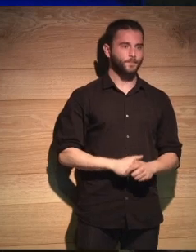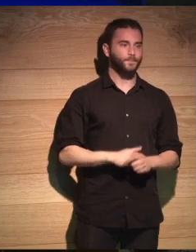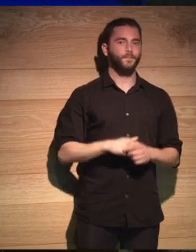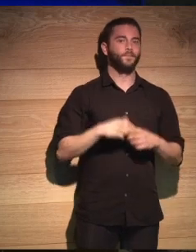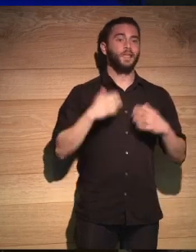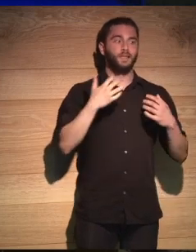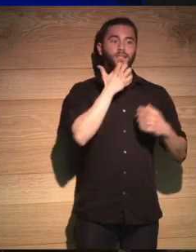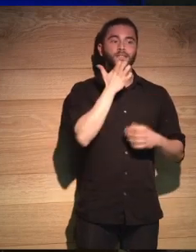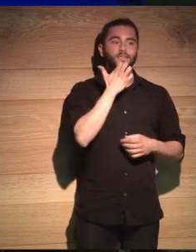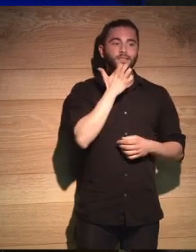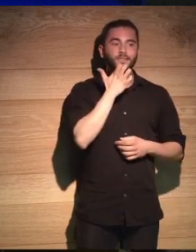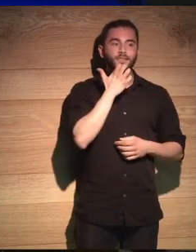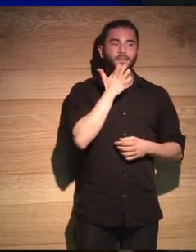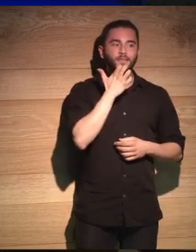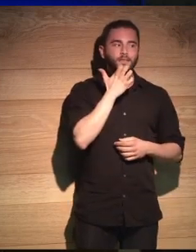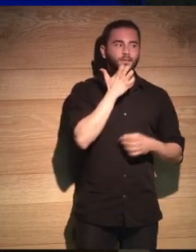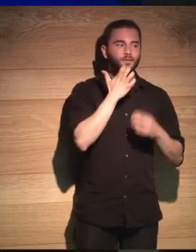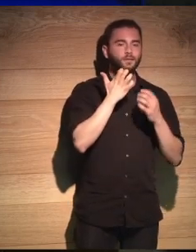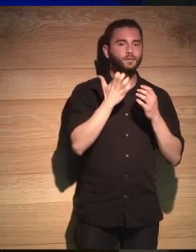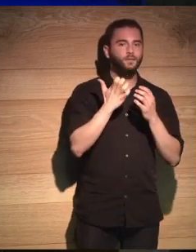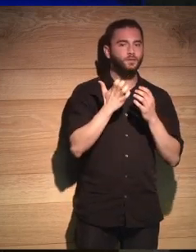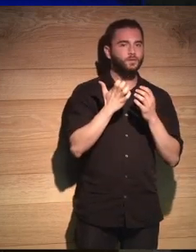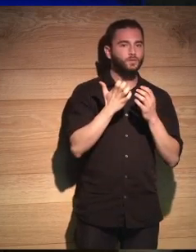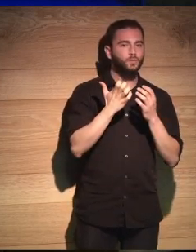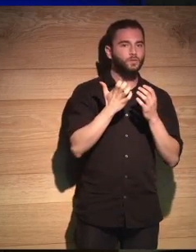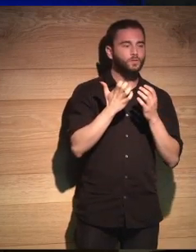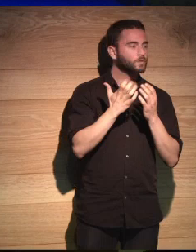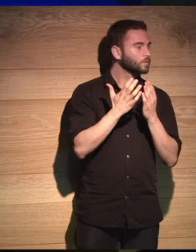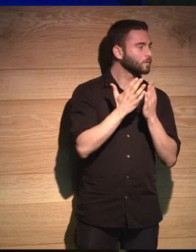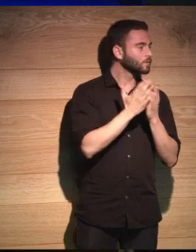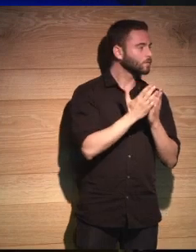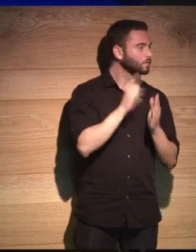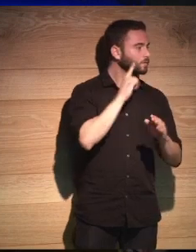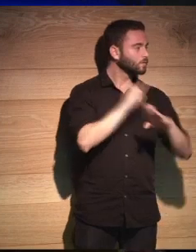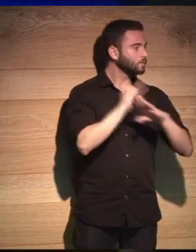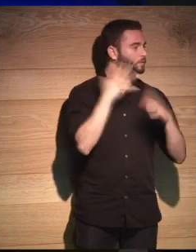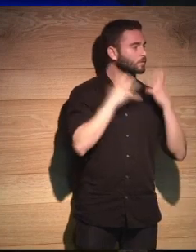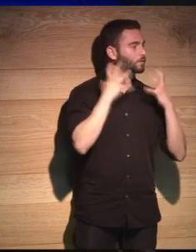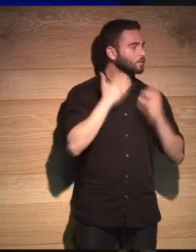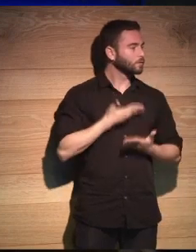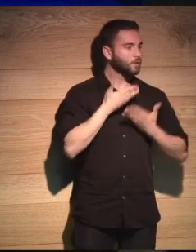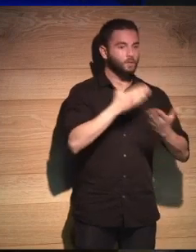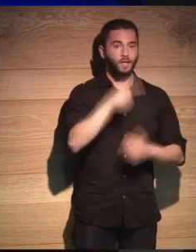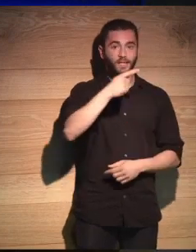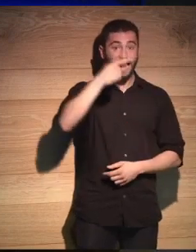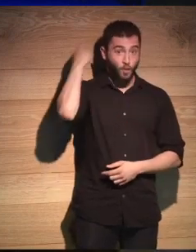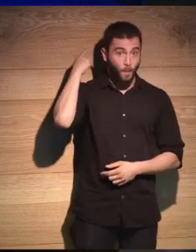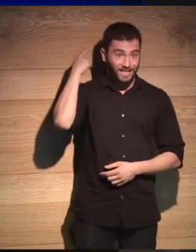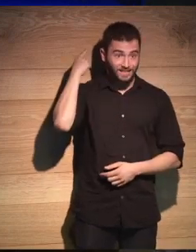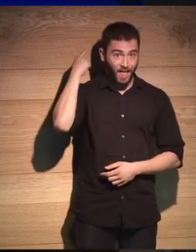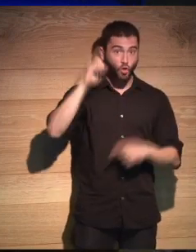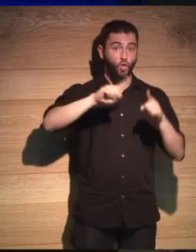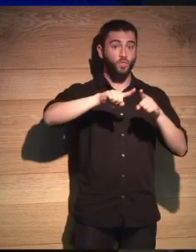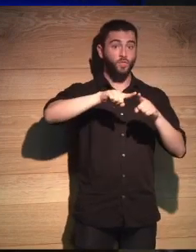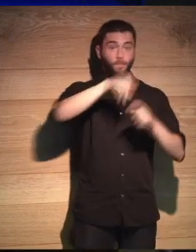Cuando el Instituto Cervantes me invitó a ser el comisario de la exposición sobre Arturo Barea el año pasado, que